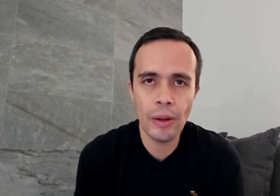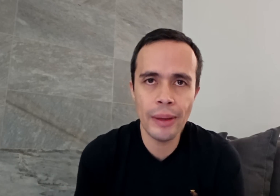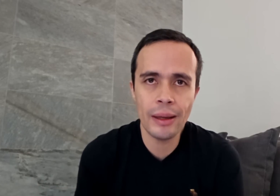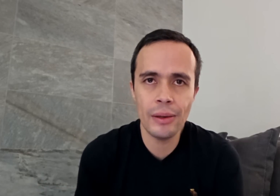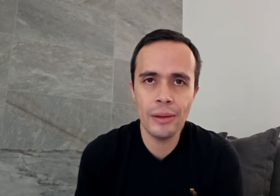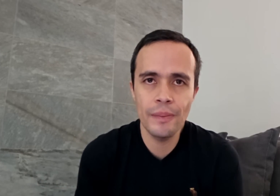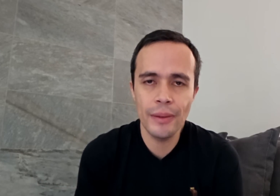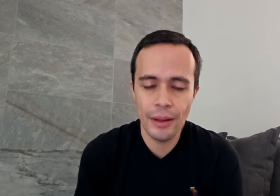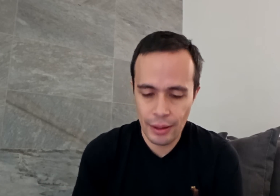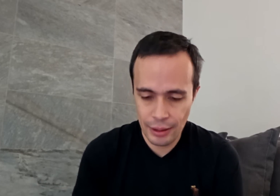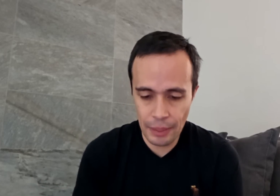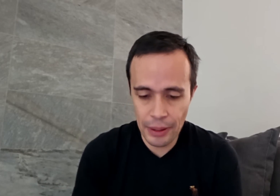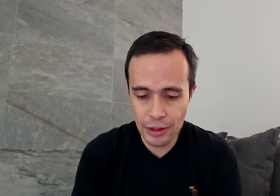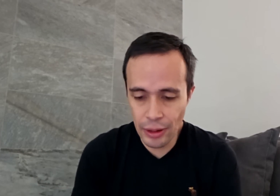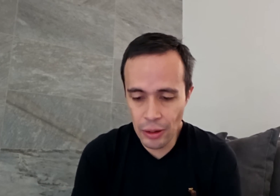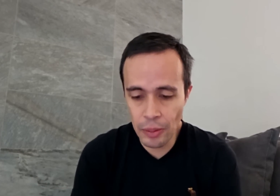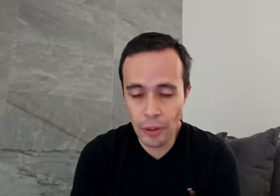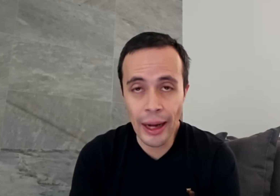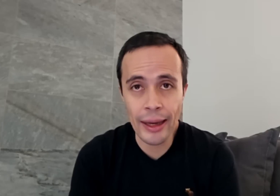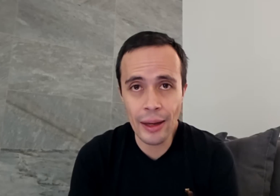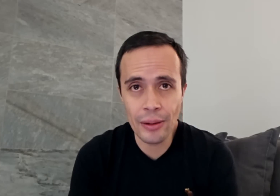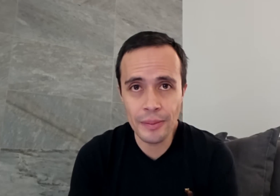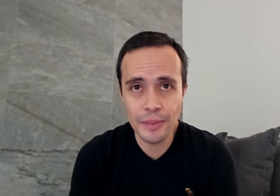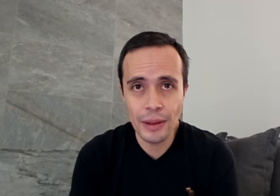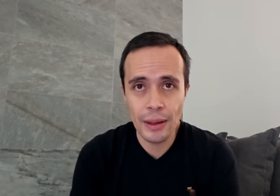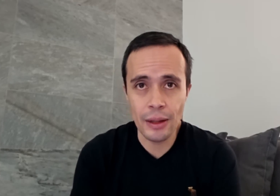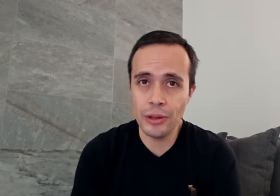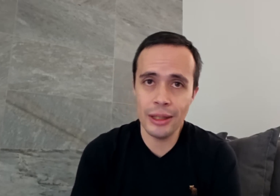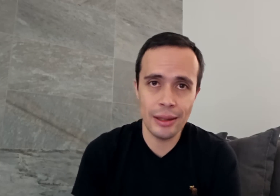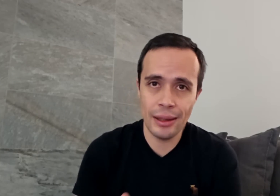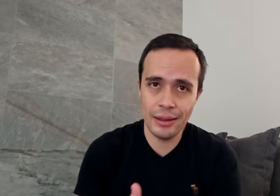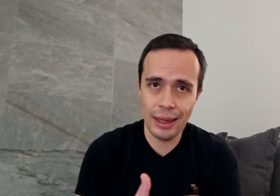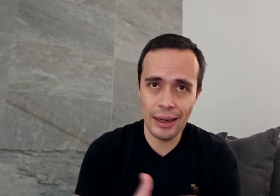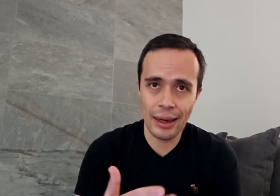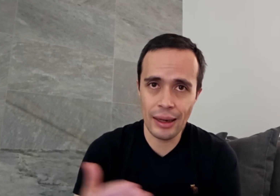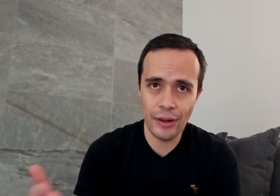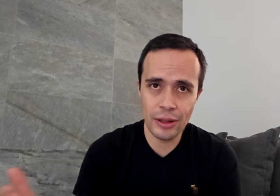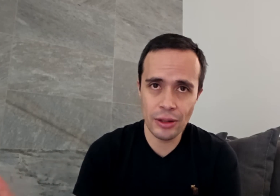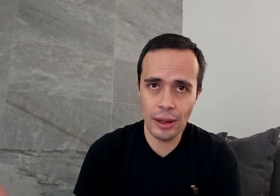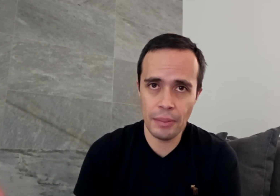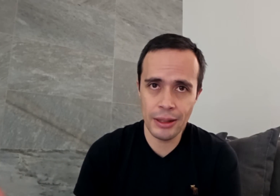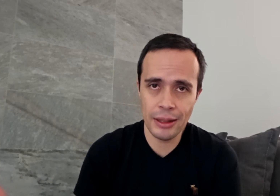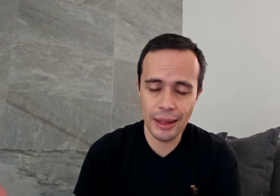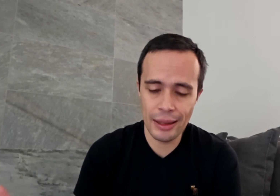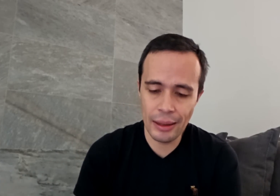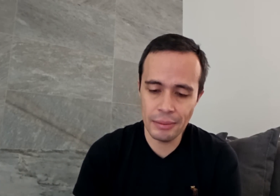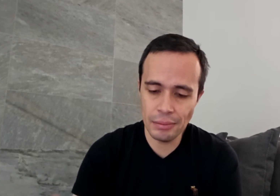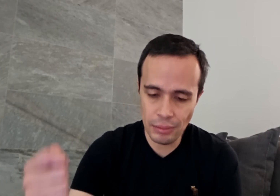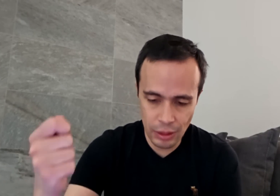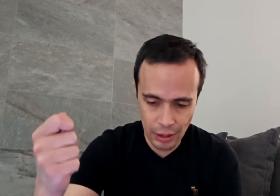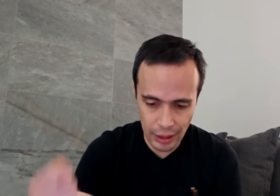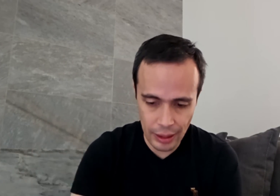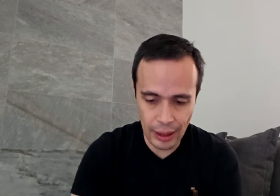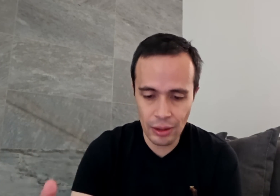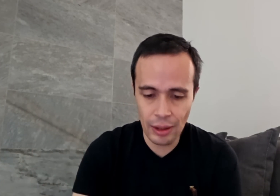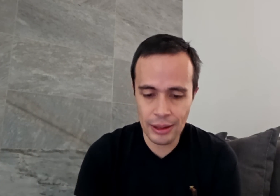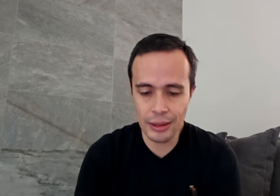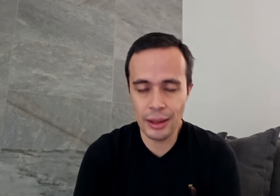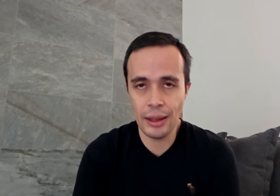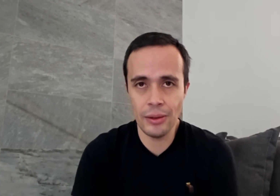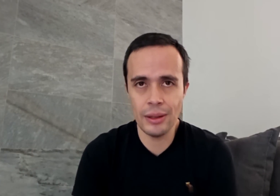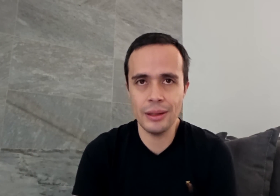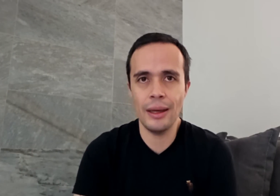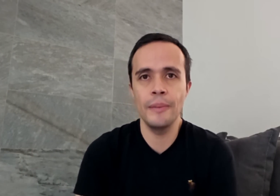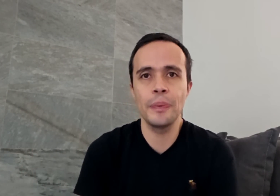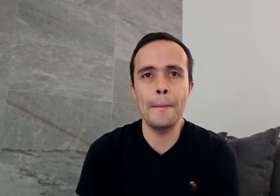Pues el pueblo de México. Está pensionado por Banjico. Entonces, en esta larga reflexión, la presidenta critica otra vez